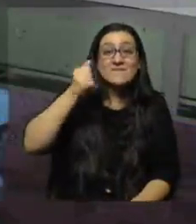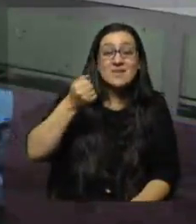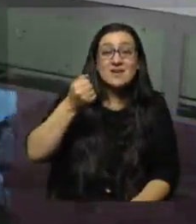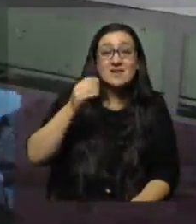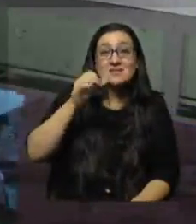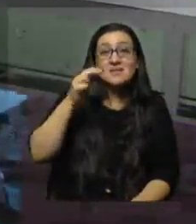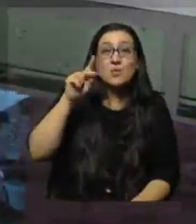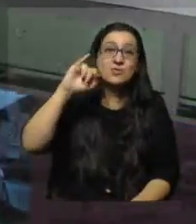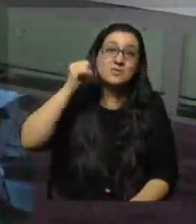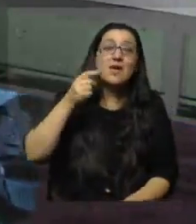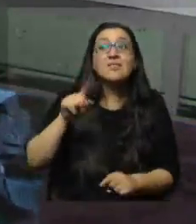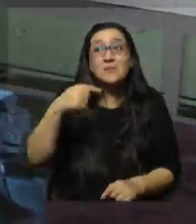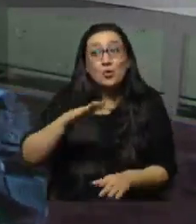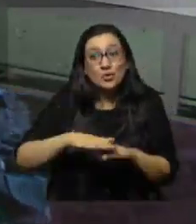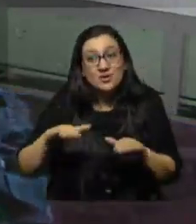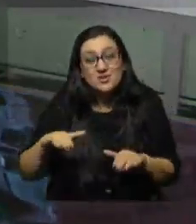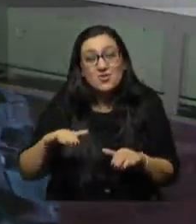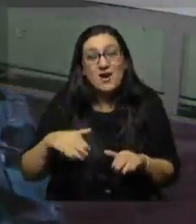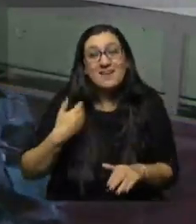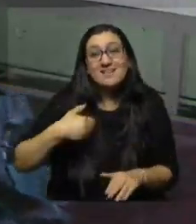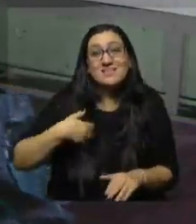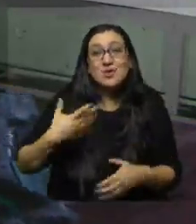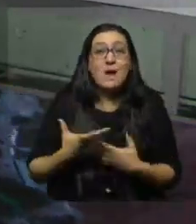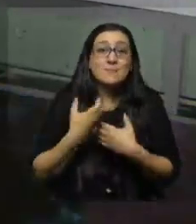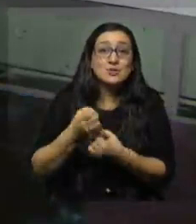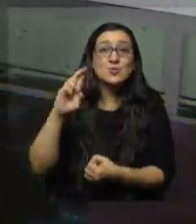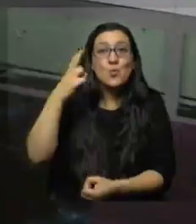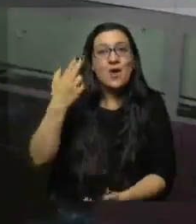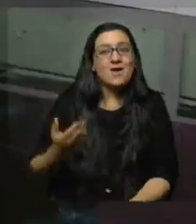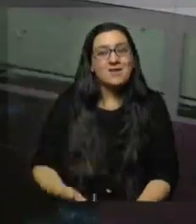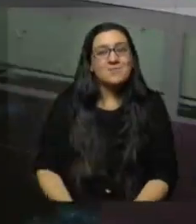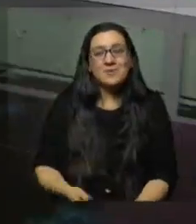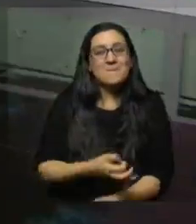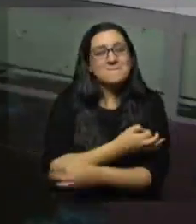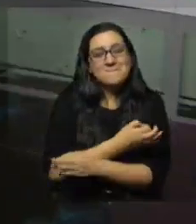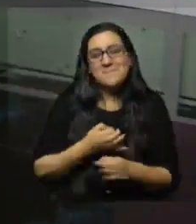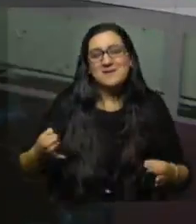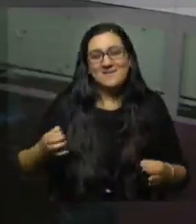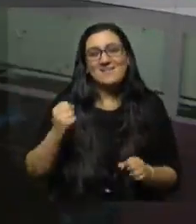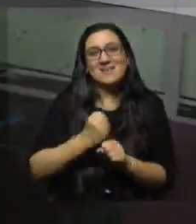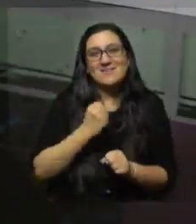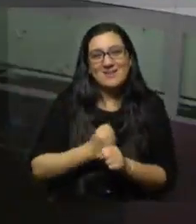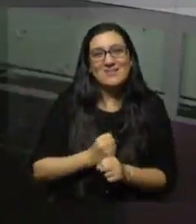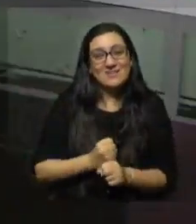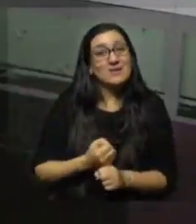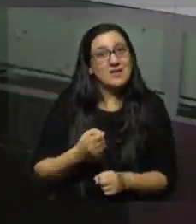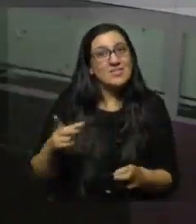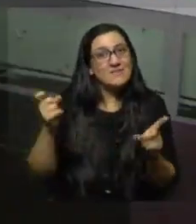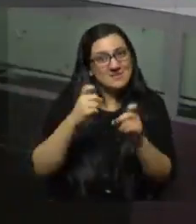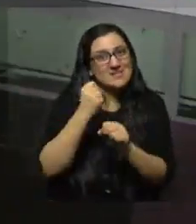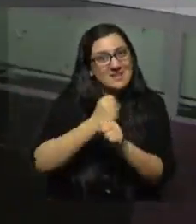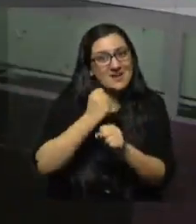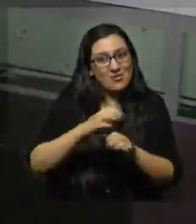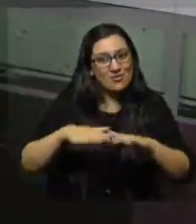argentino luchando por Uruguay. Muy, muy interesante. Notable Juan Pablo Rodríguez, pero notable laburo, porque mirá que hay que laburar entre chiquilines, sí, y es bravo y en vivo,